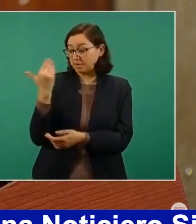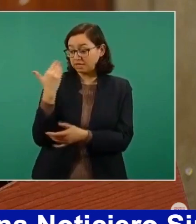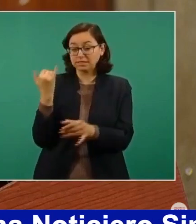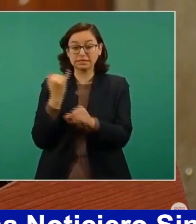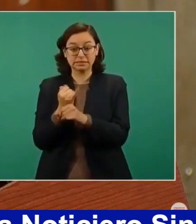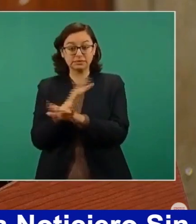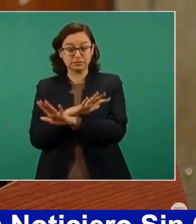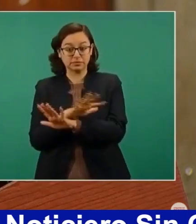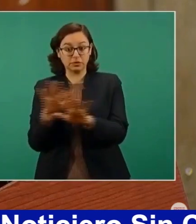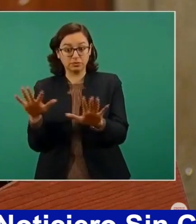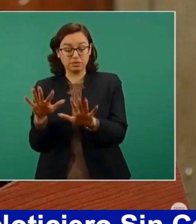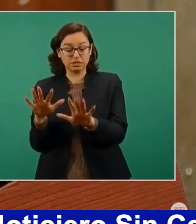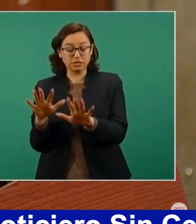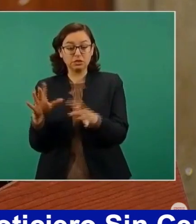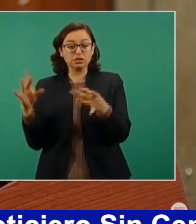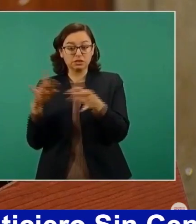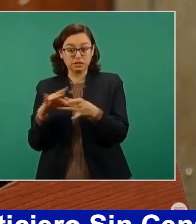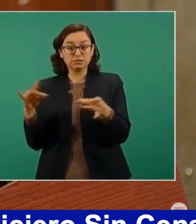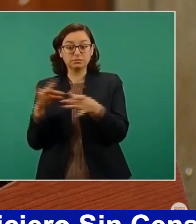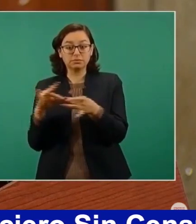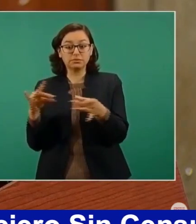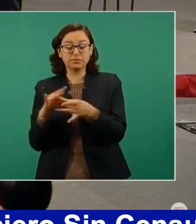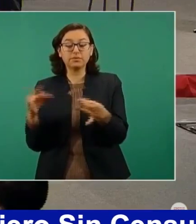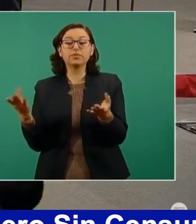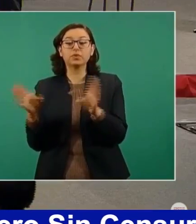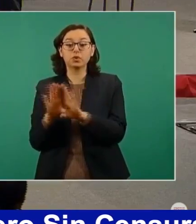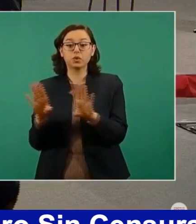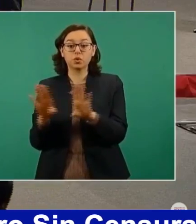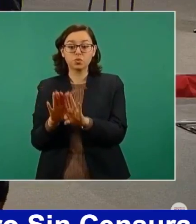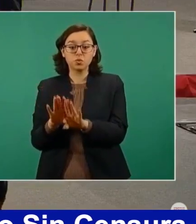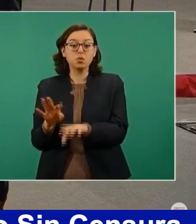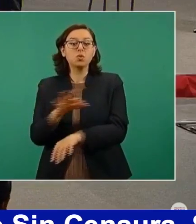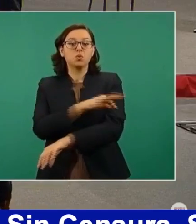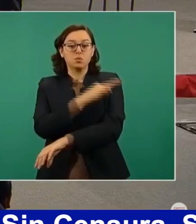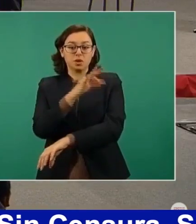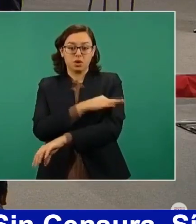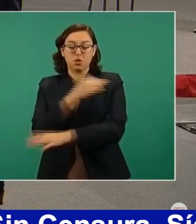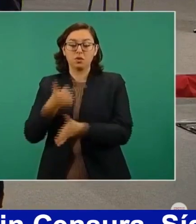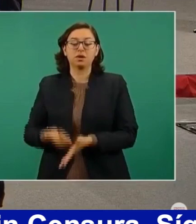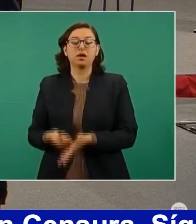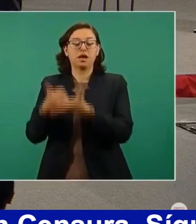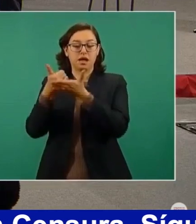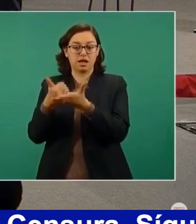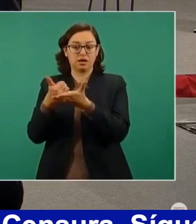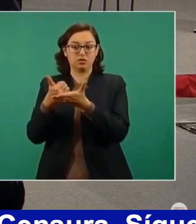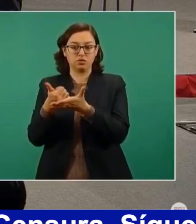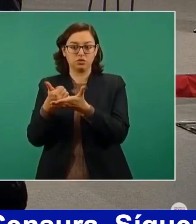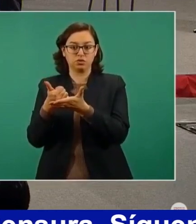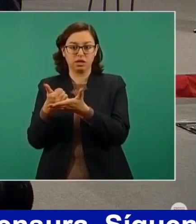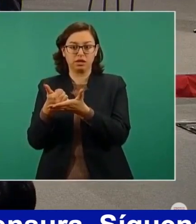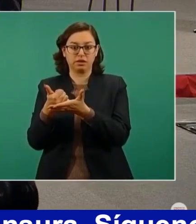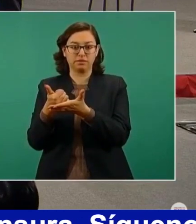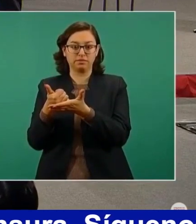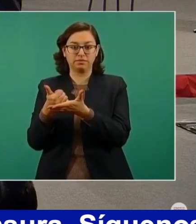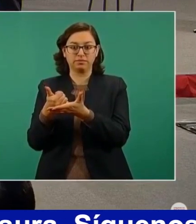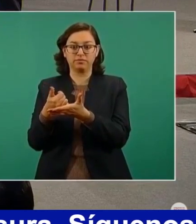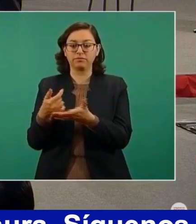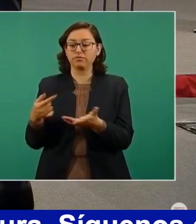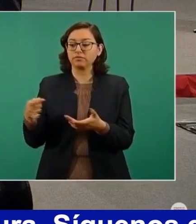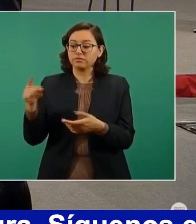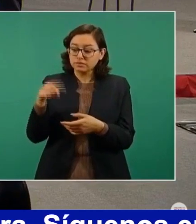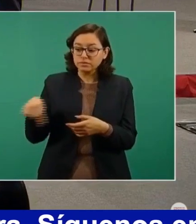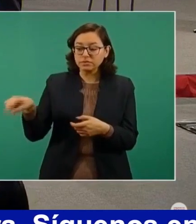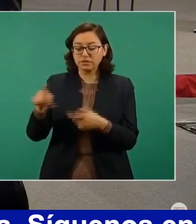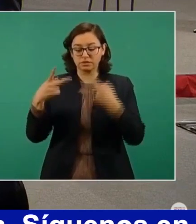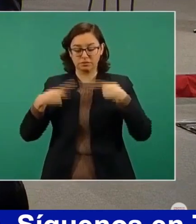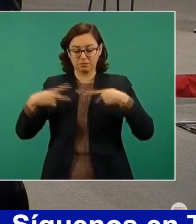del corto tiempo, el uso de las vacunas logra que la vida, de los años de vida